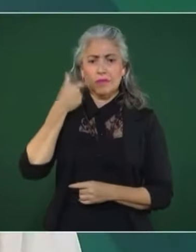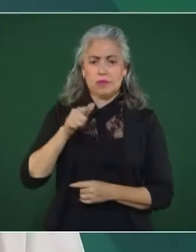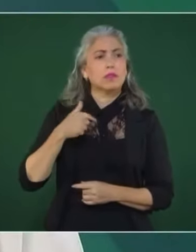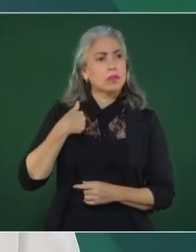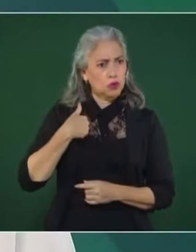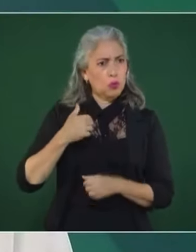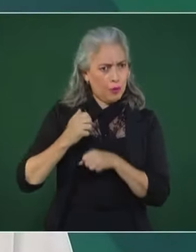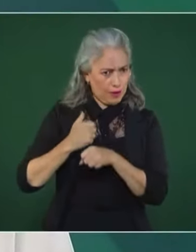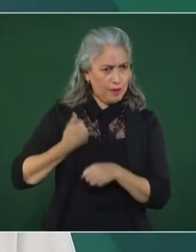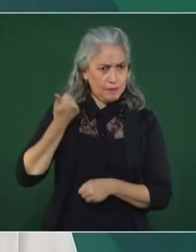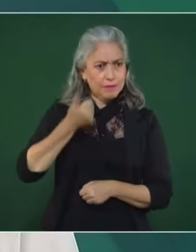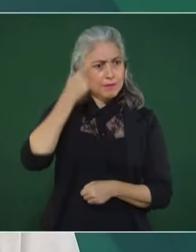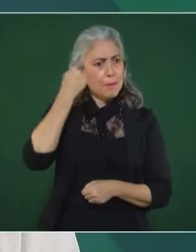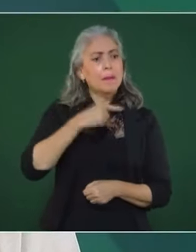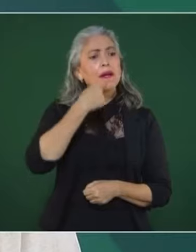con ellos,